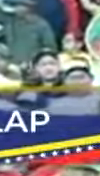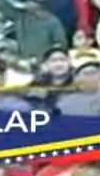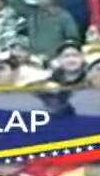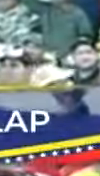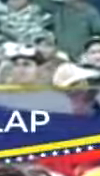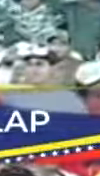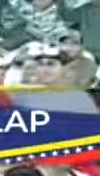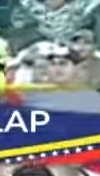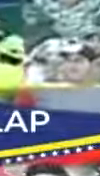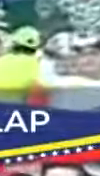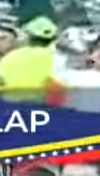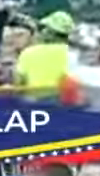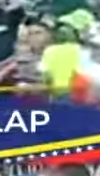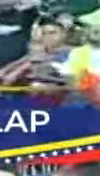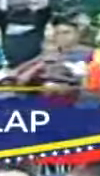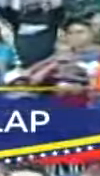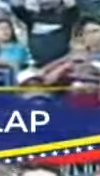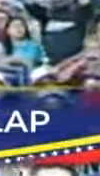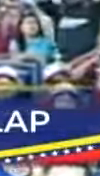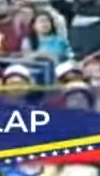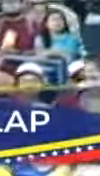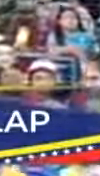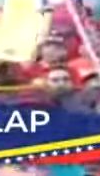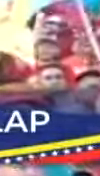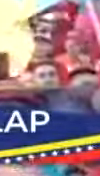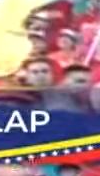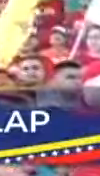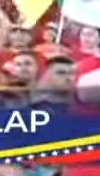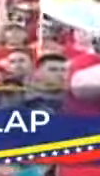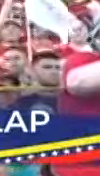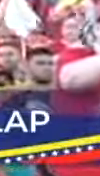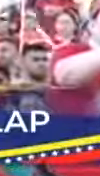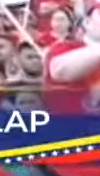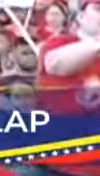Pueblo noble, sabio, trabajador.